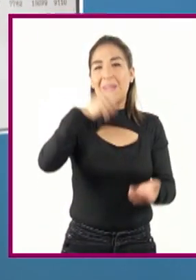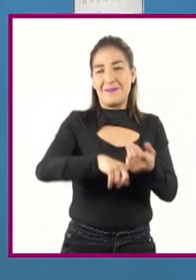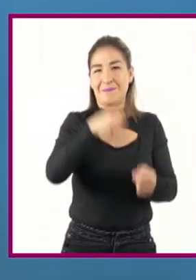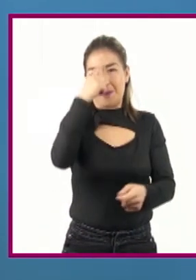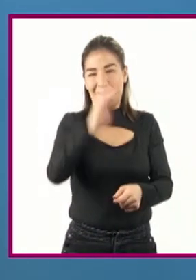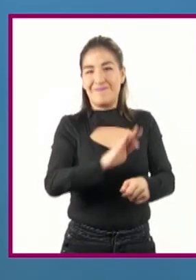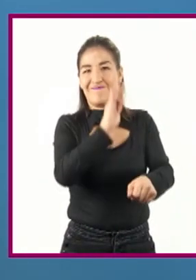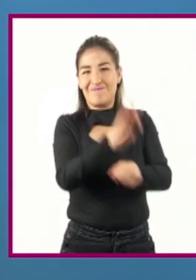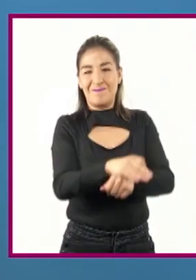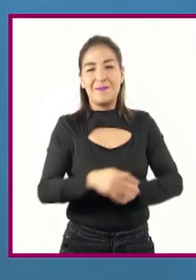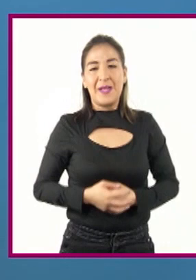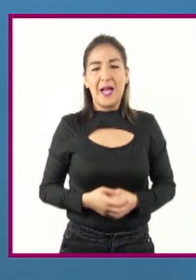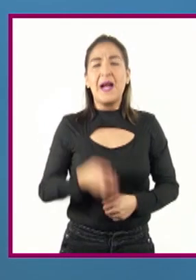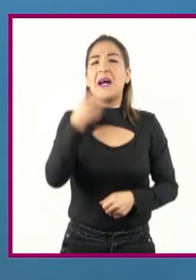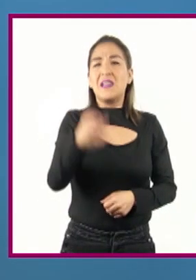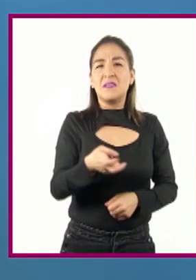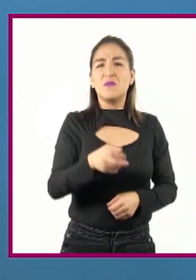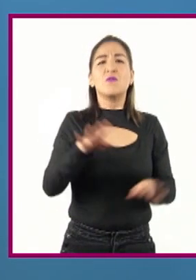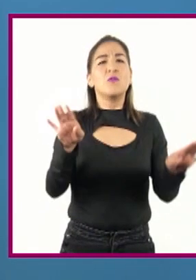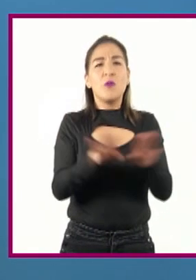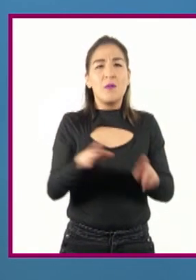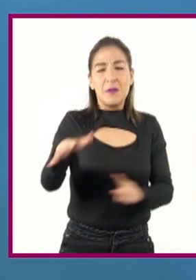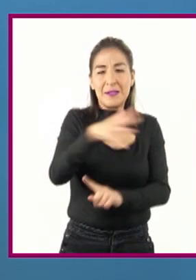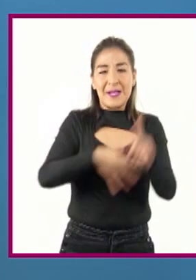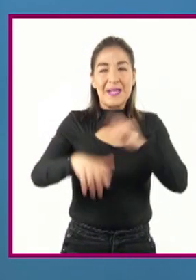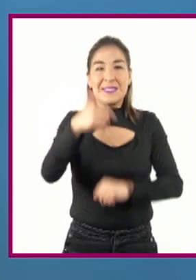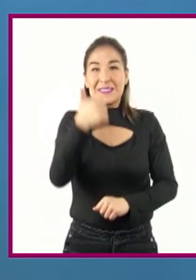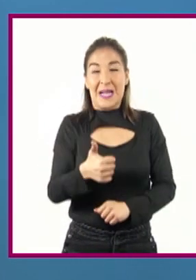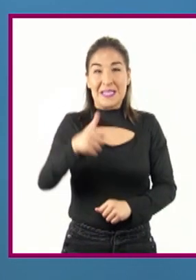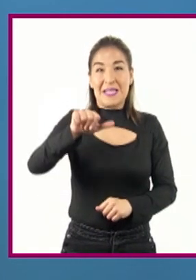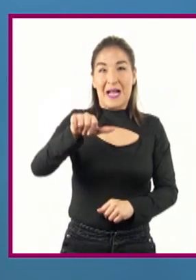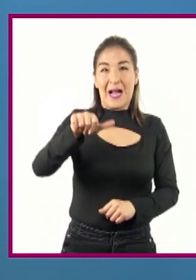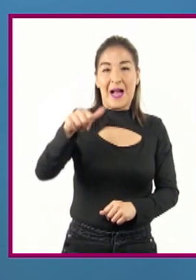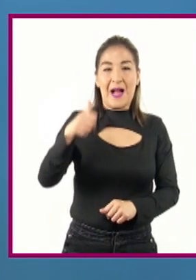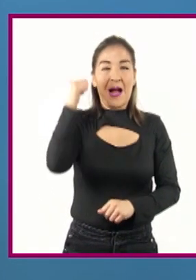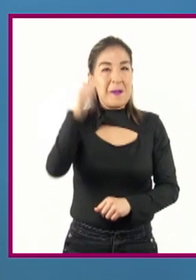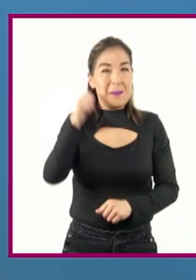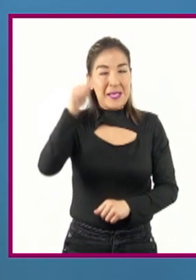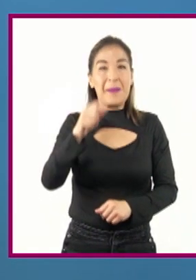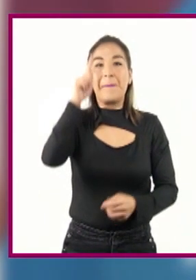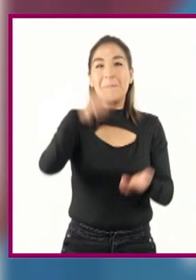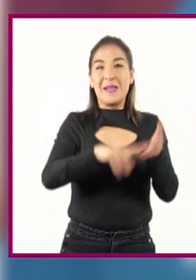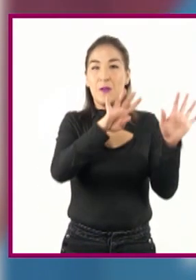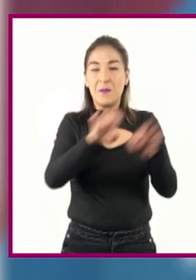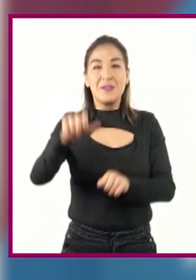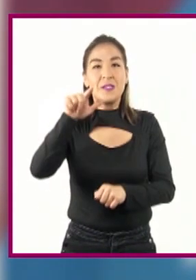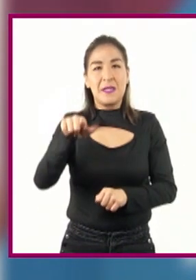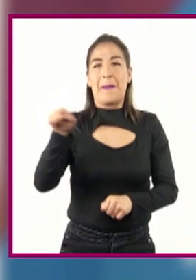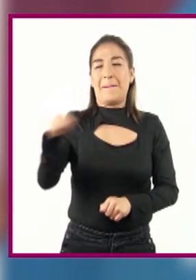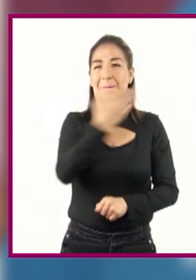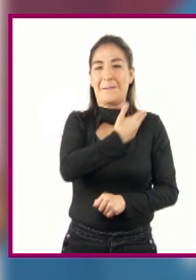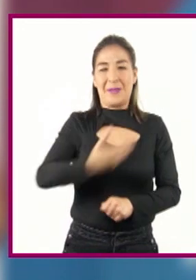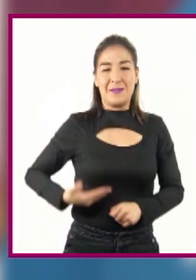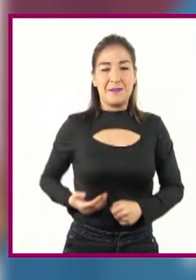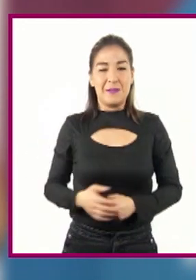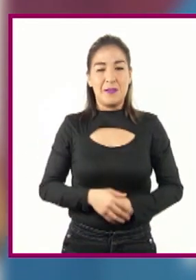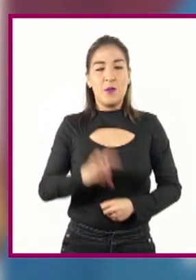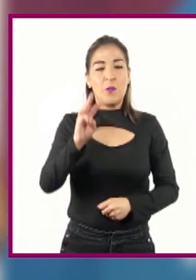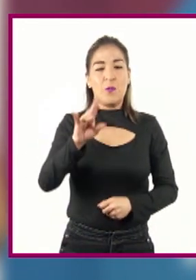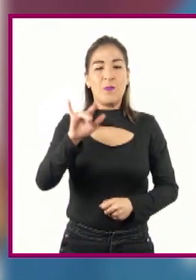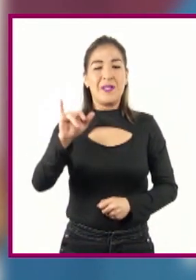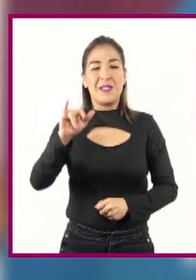favor. Esto provocó que el 6 de abril de 1917 el presidente Woodrow